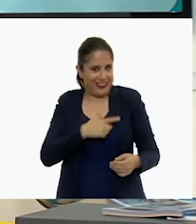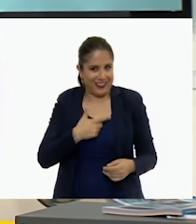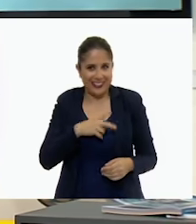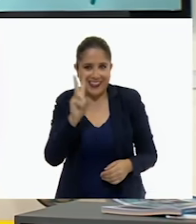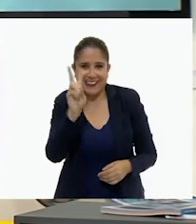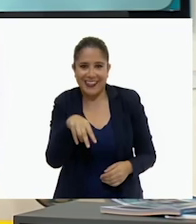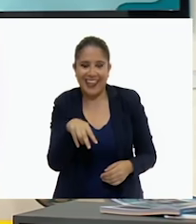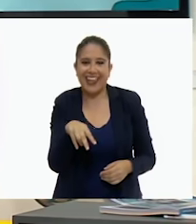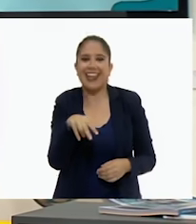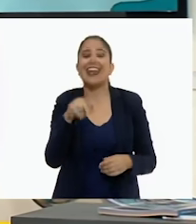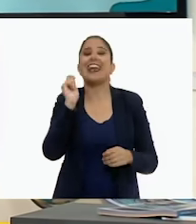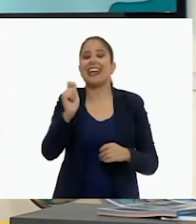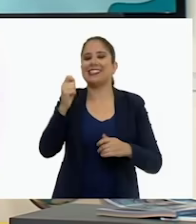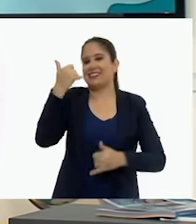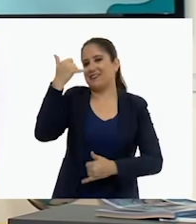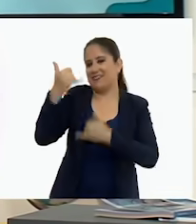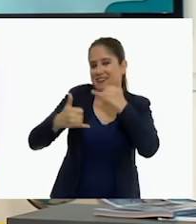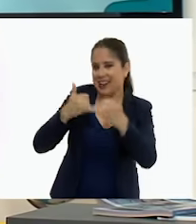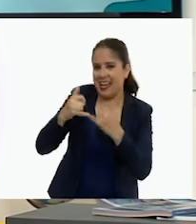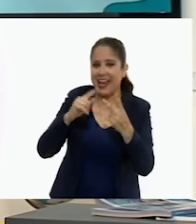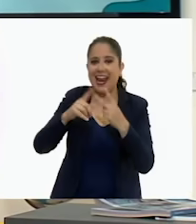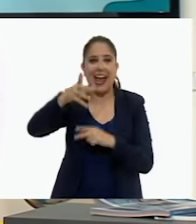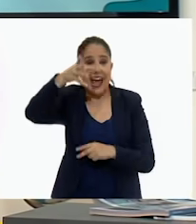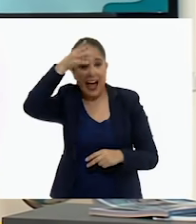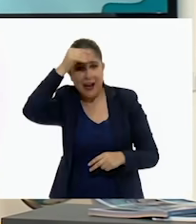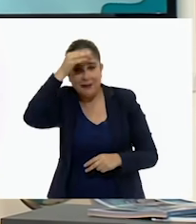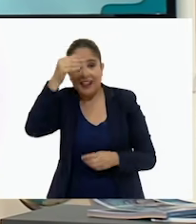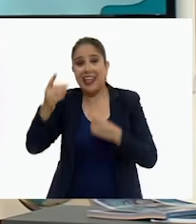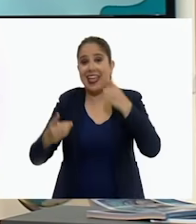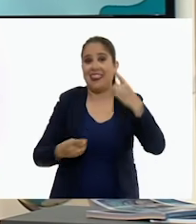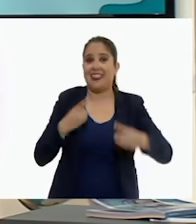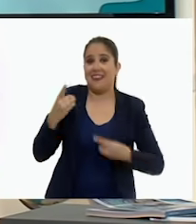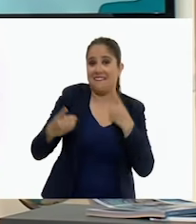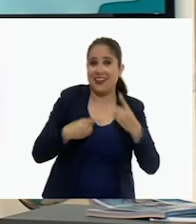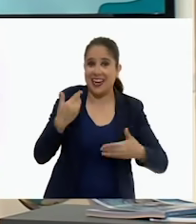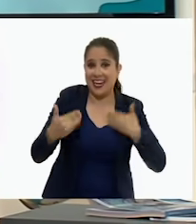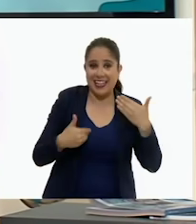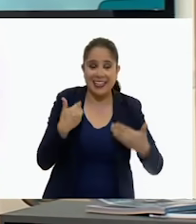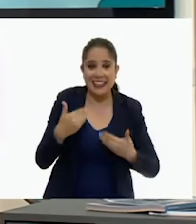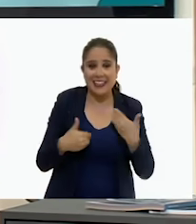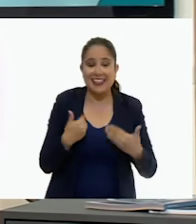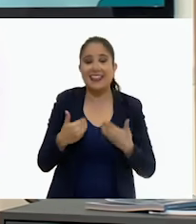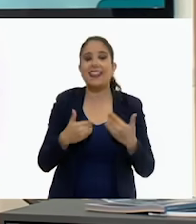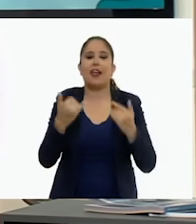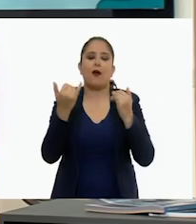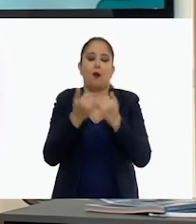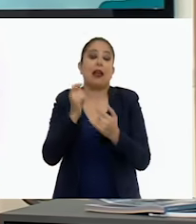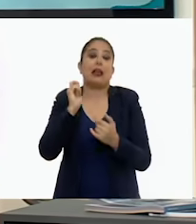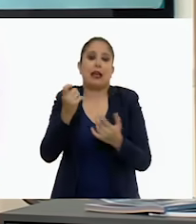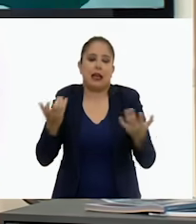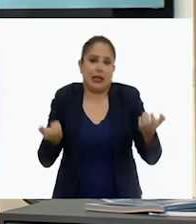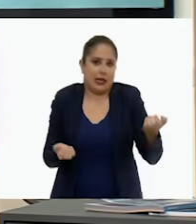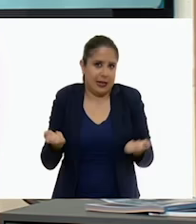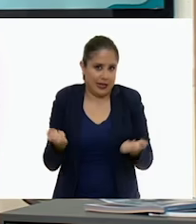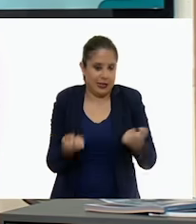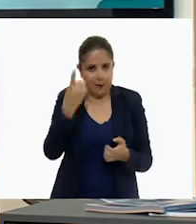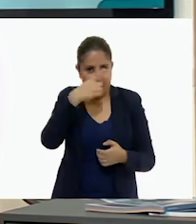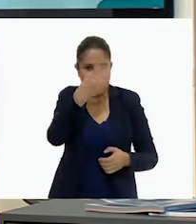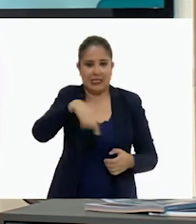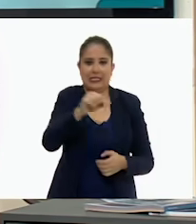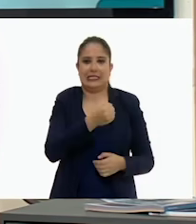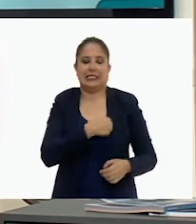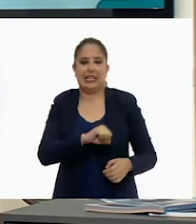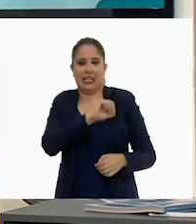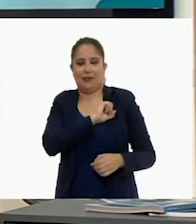Nos permite jugar, aprender, divertirnos y claro, hacer un poco de ejercicio para mantenernos saludables.